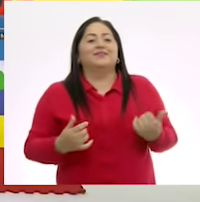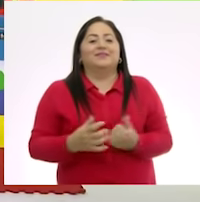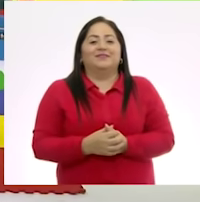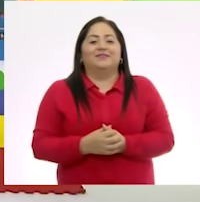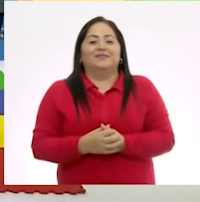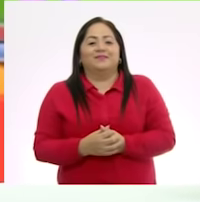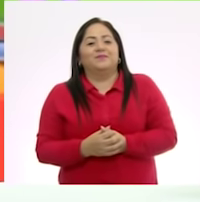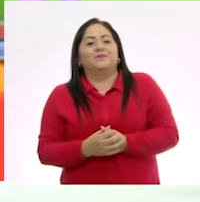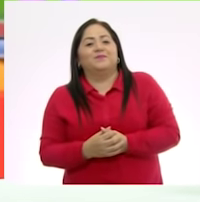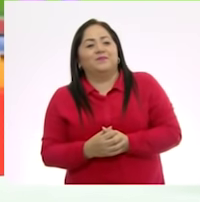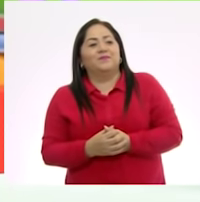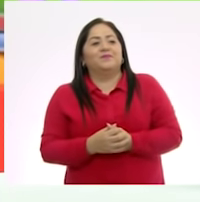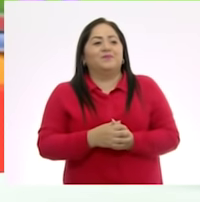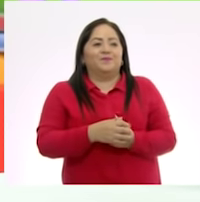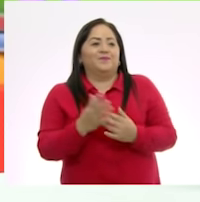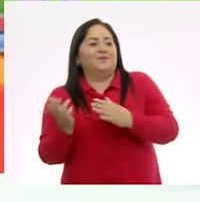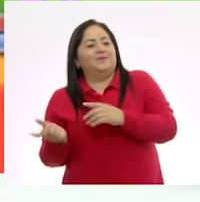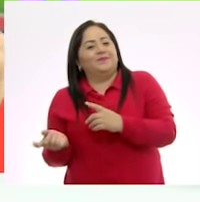jugar.